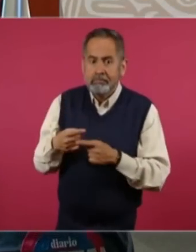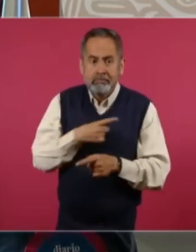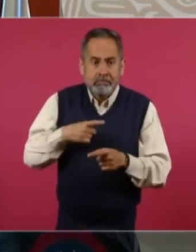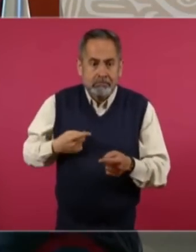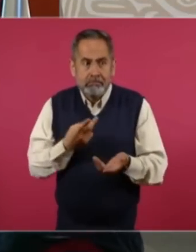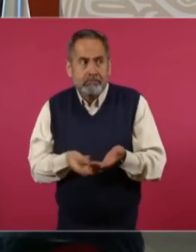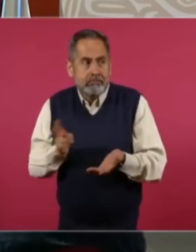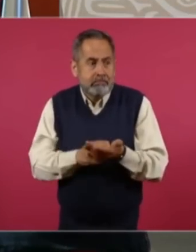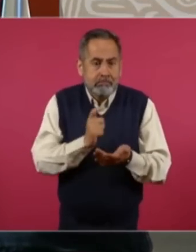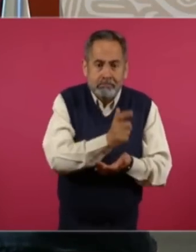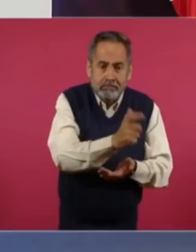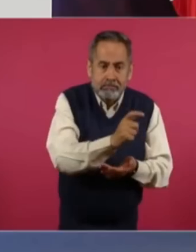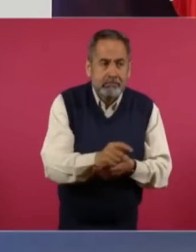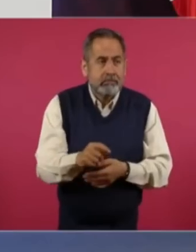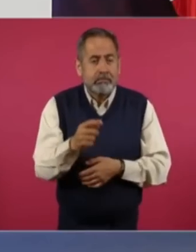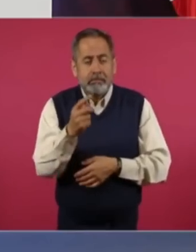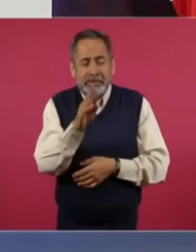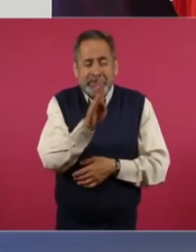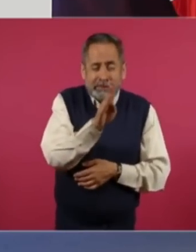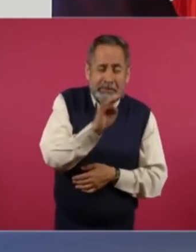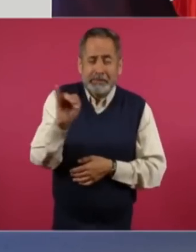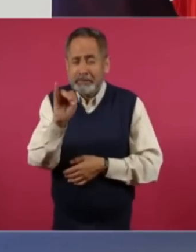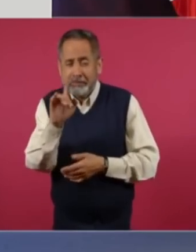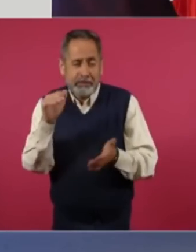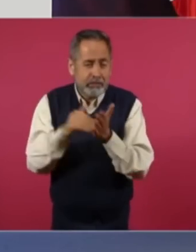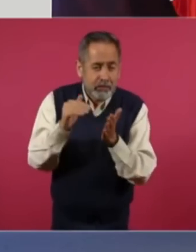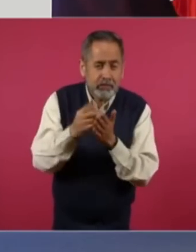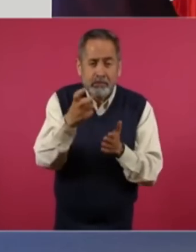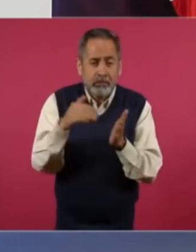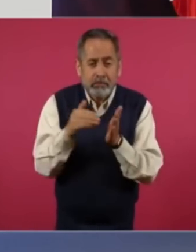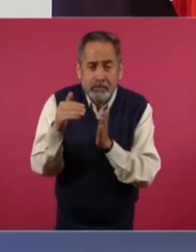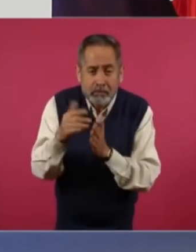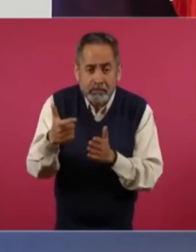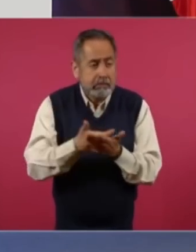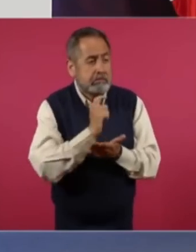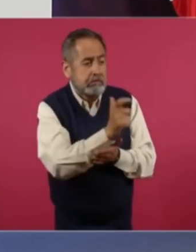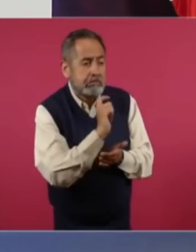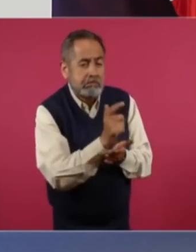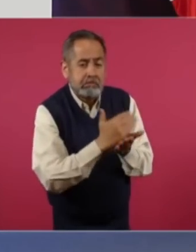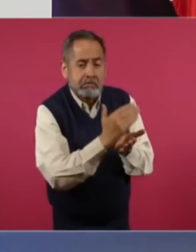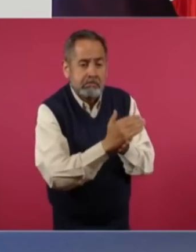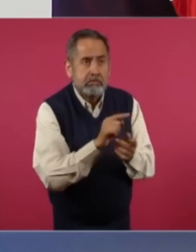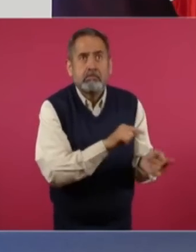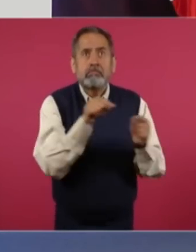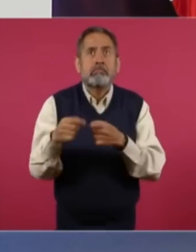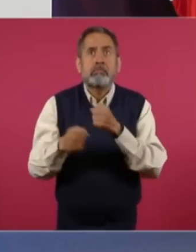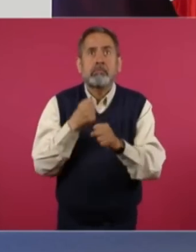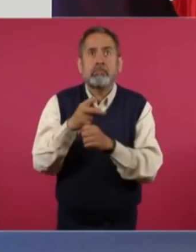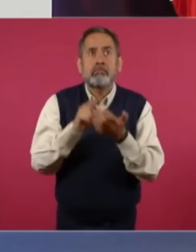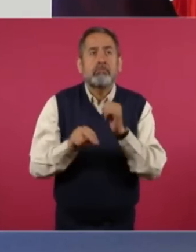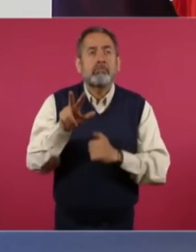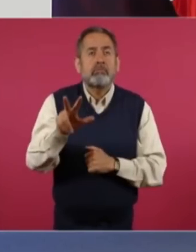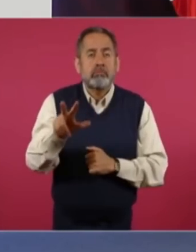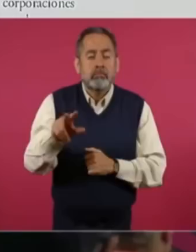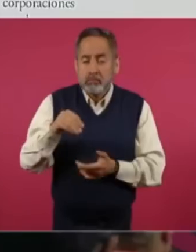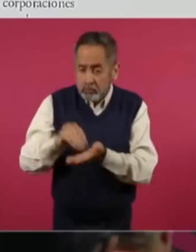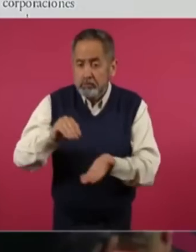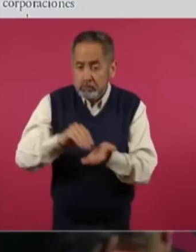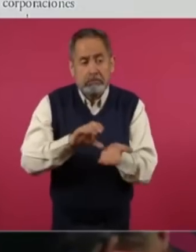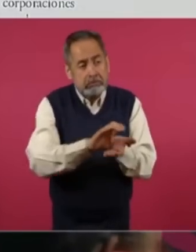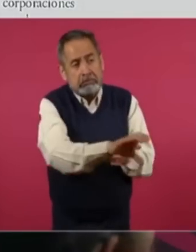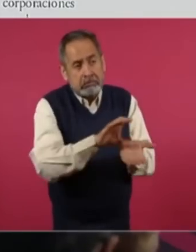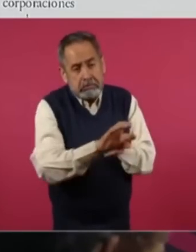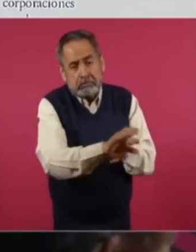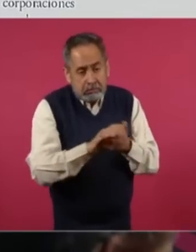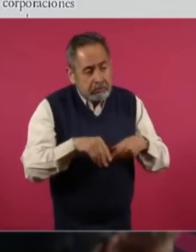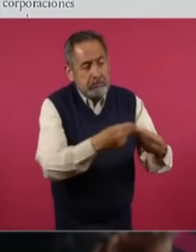el 1.200.000 millones de pesos. Y de 1995 al 2018 se han destinado